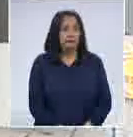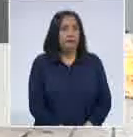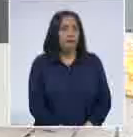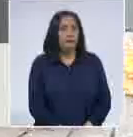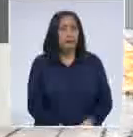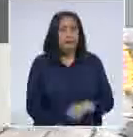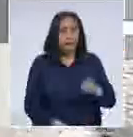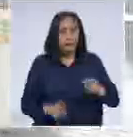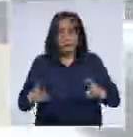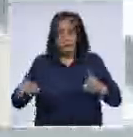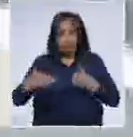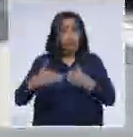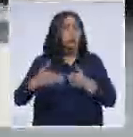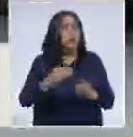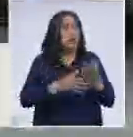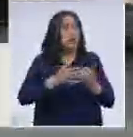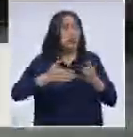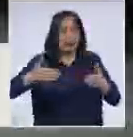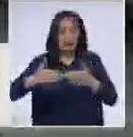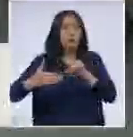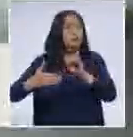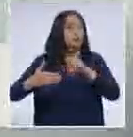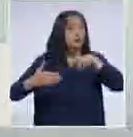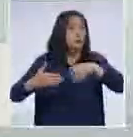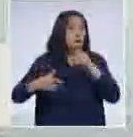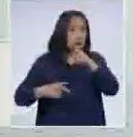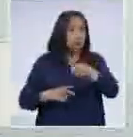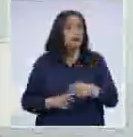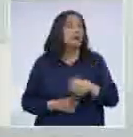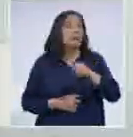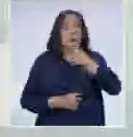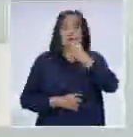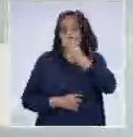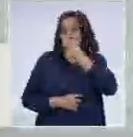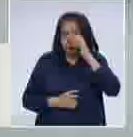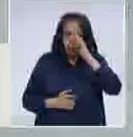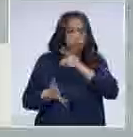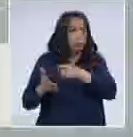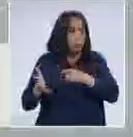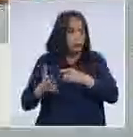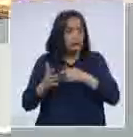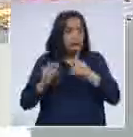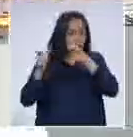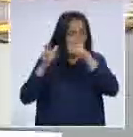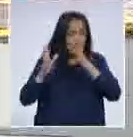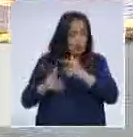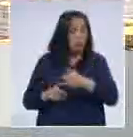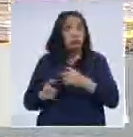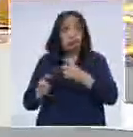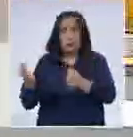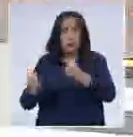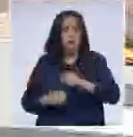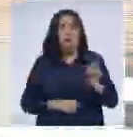Es en este cruce Arequipa con Alejandro Tirado que el vehículo es intervenido por el inspector. Al negarse a presentar sus documentos,